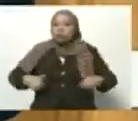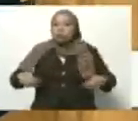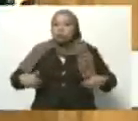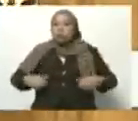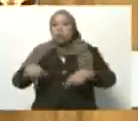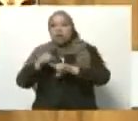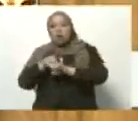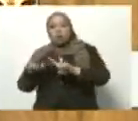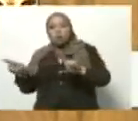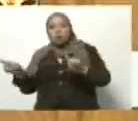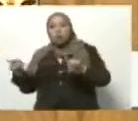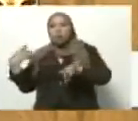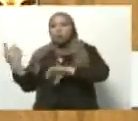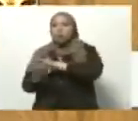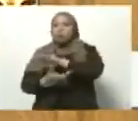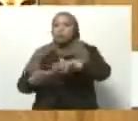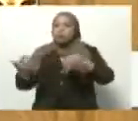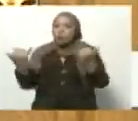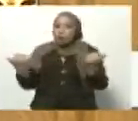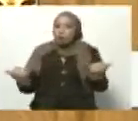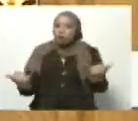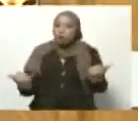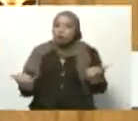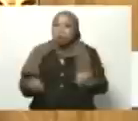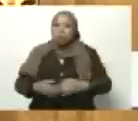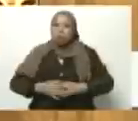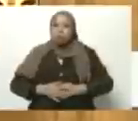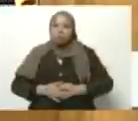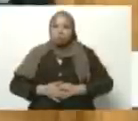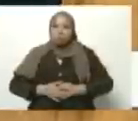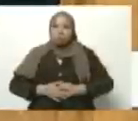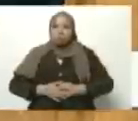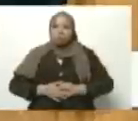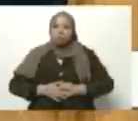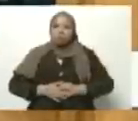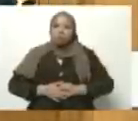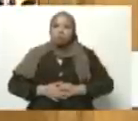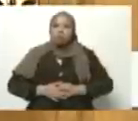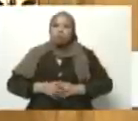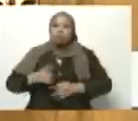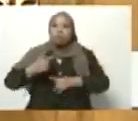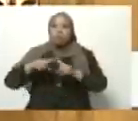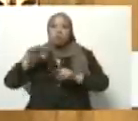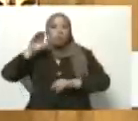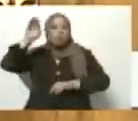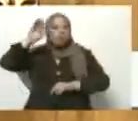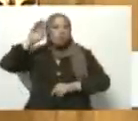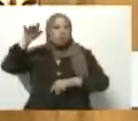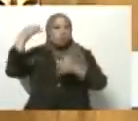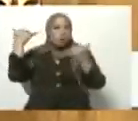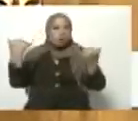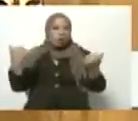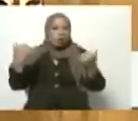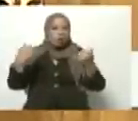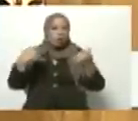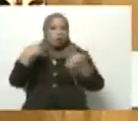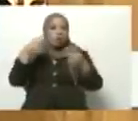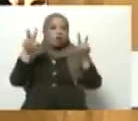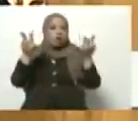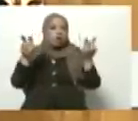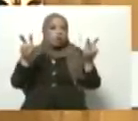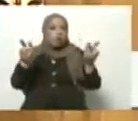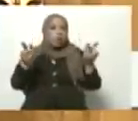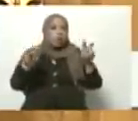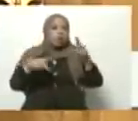ocasión de lo que está pasando en el mundo ahora. Piense lo que viene ahora. Ya estoy hablando del pasado hacia el futuro, producto de esta guerra de